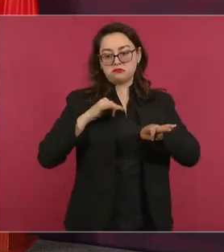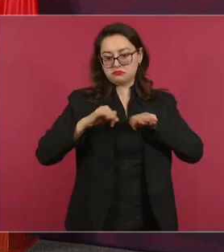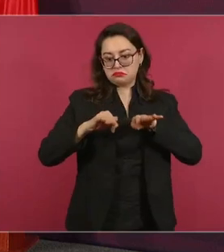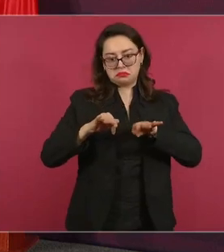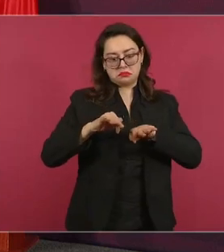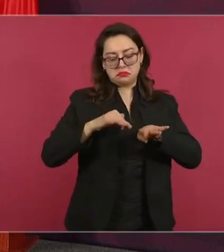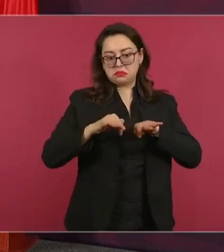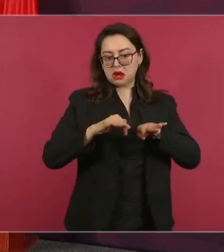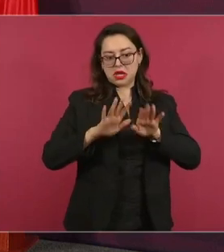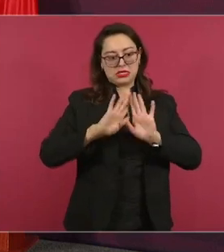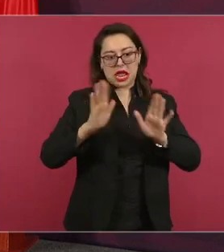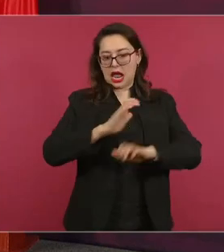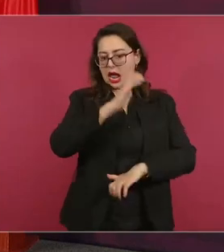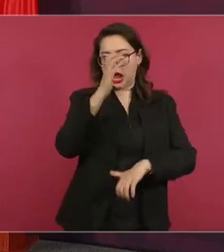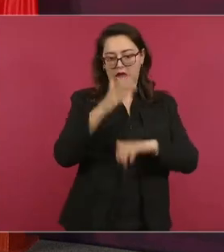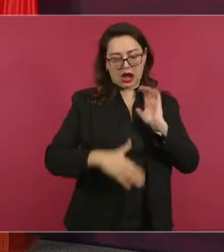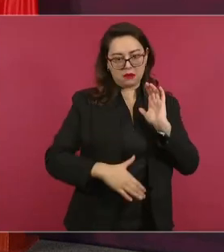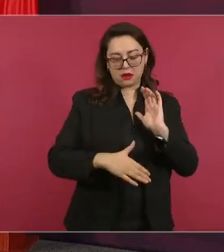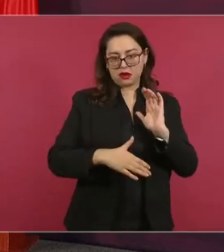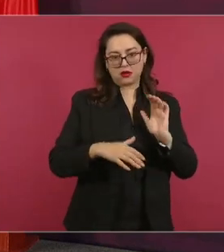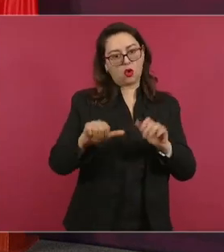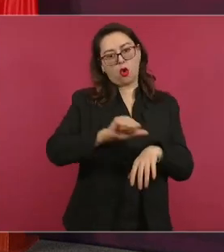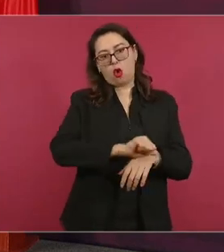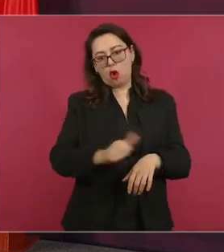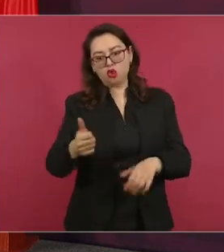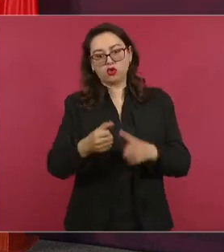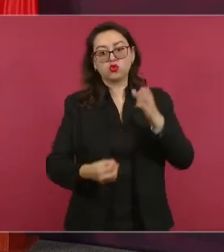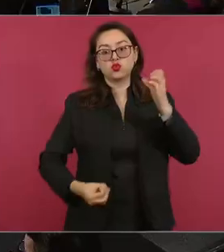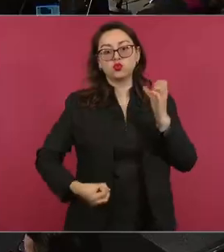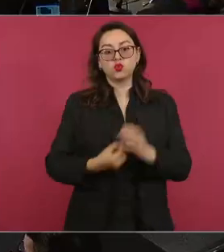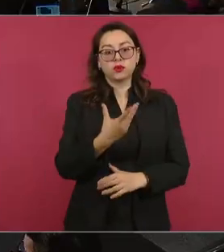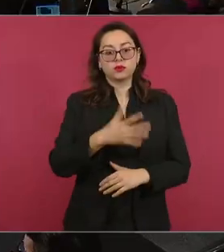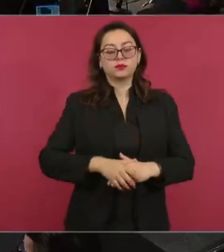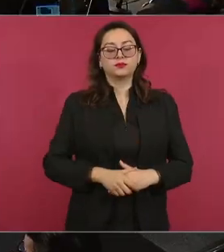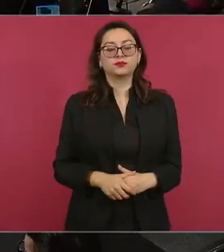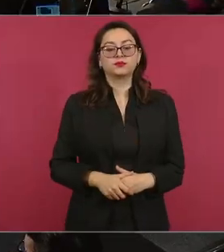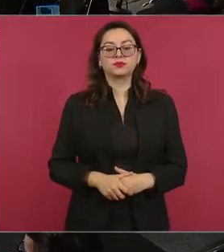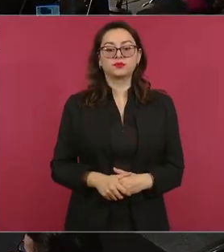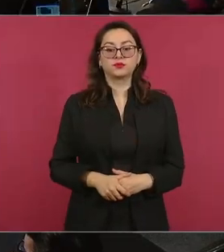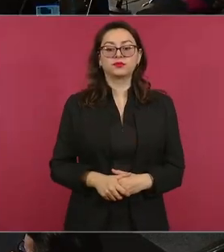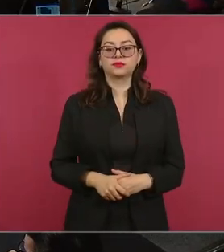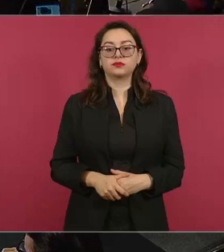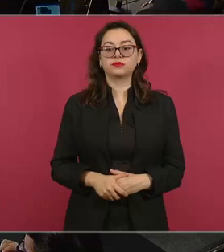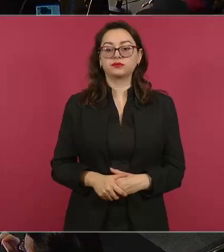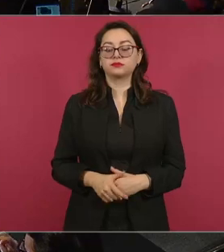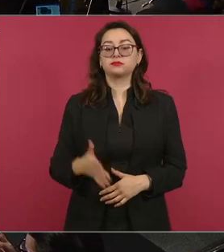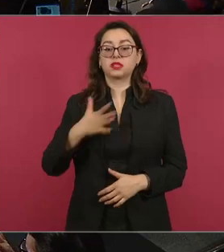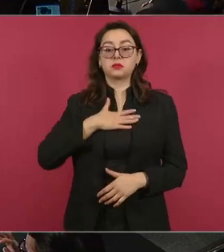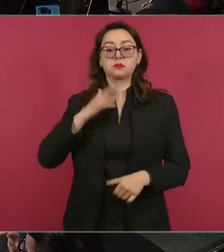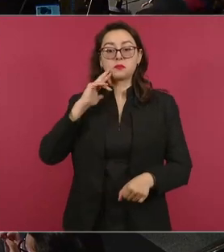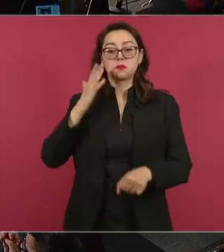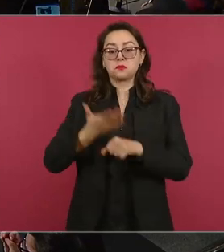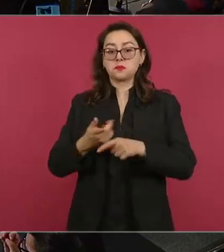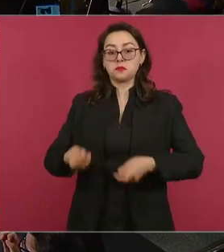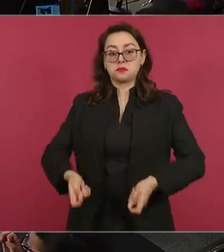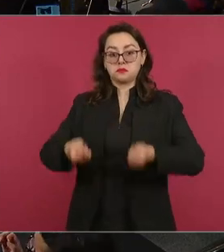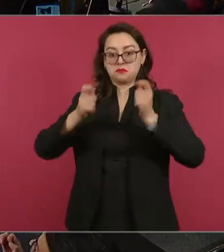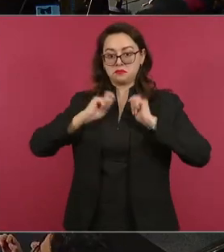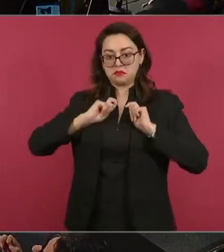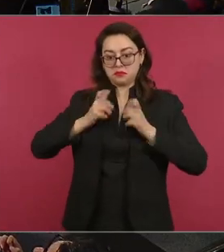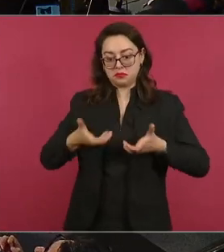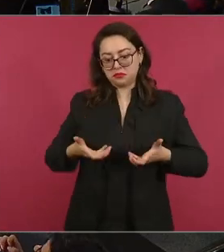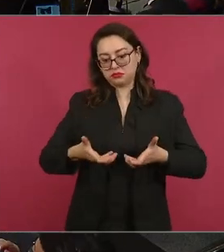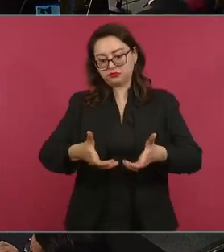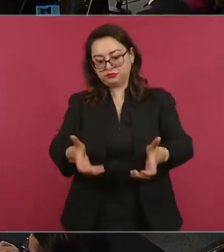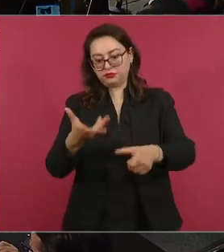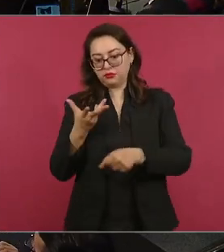Van cambiando. La asamblea los cambia. Responsabilidad de una gran encomienda para poder terminar este camino